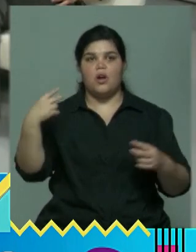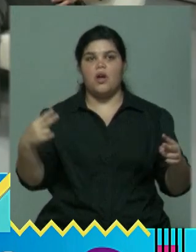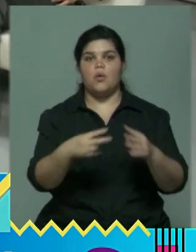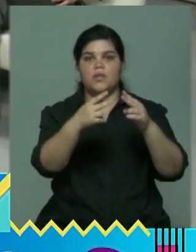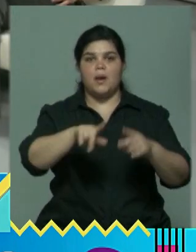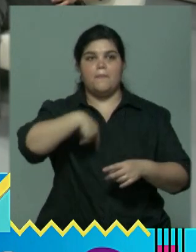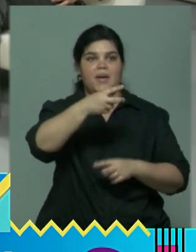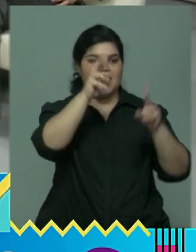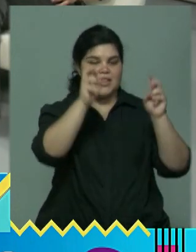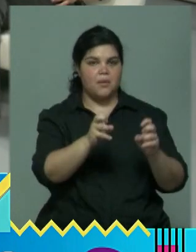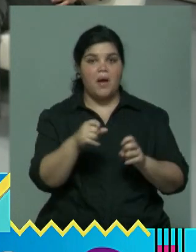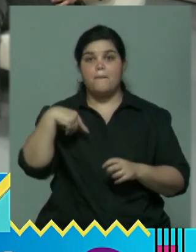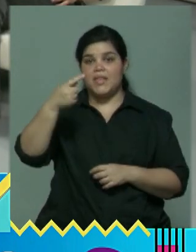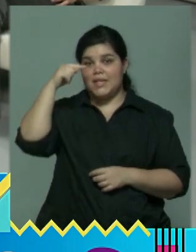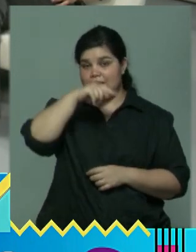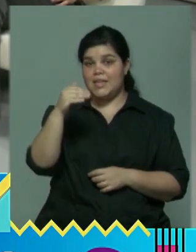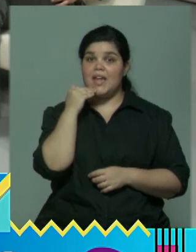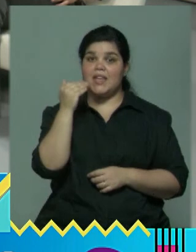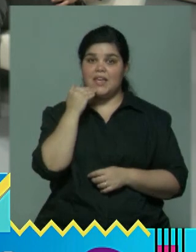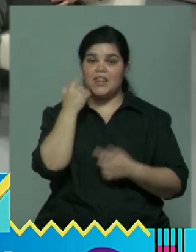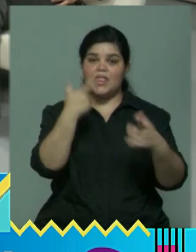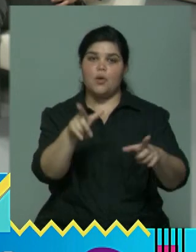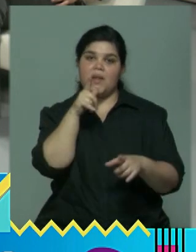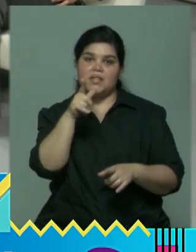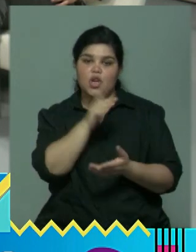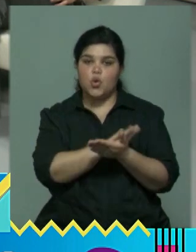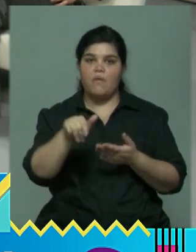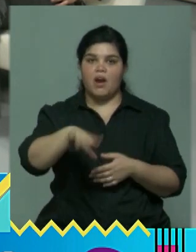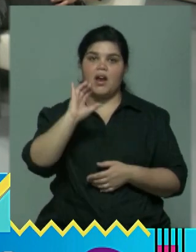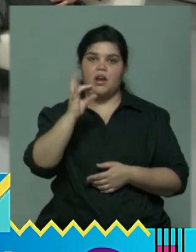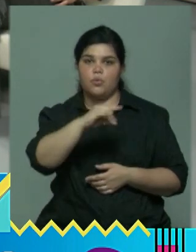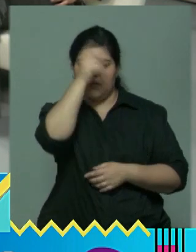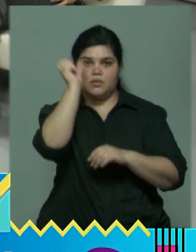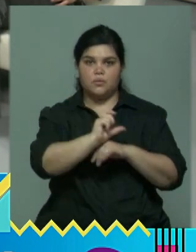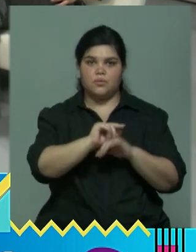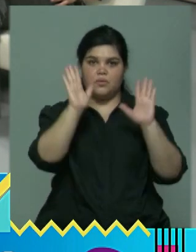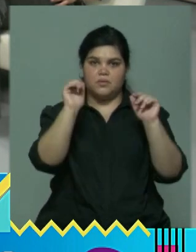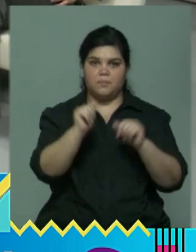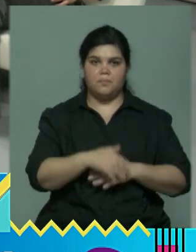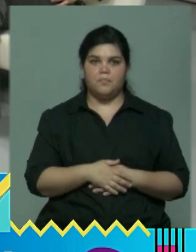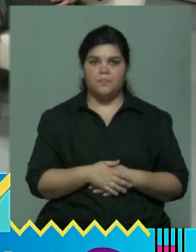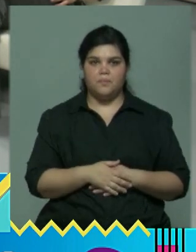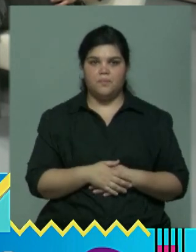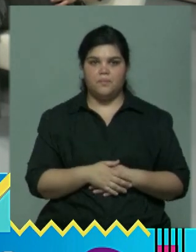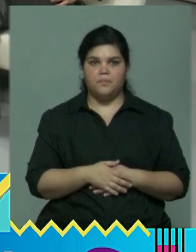tema. mañana a las 19 horas con un nuevo Distintos Parecidos en el canal de la Universidad Nacional de Cuyo. Hasta mañana, chau chau.